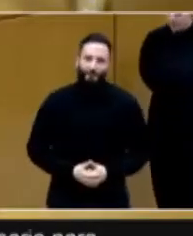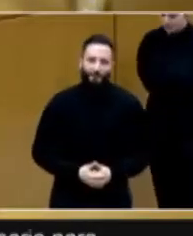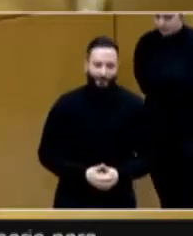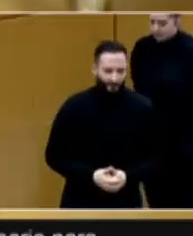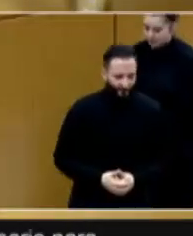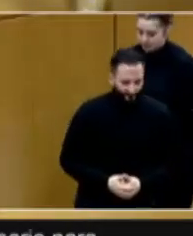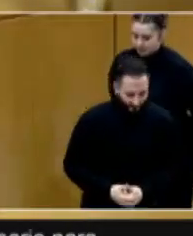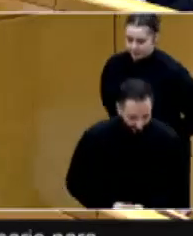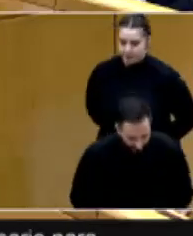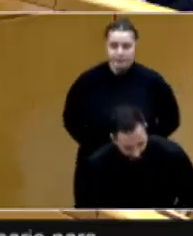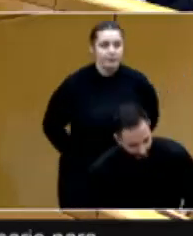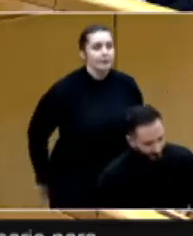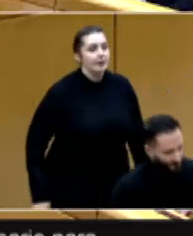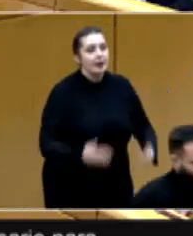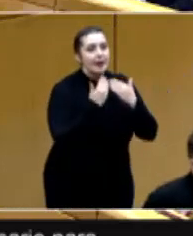gracias